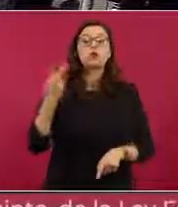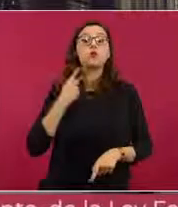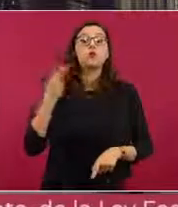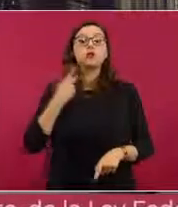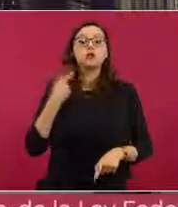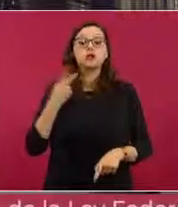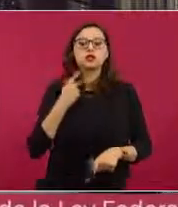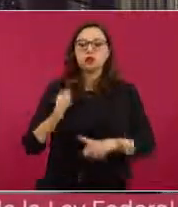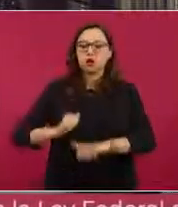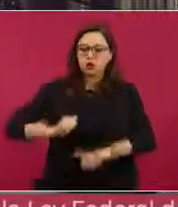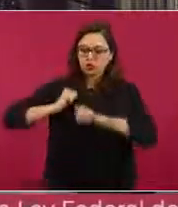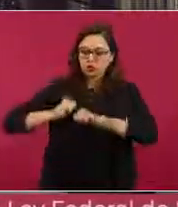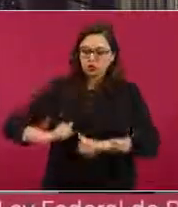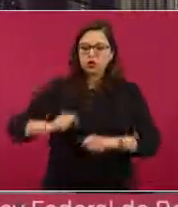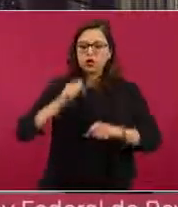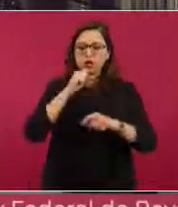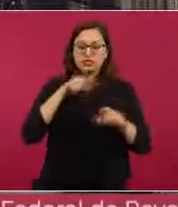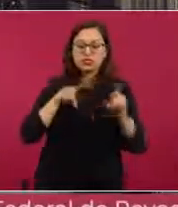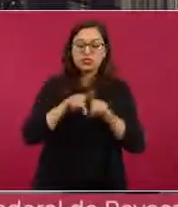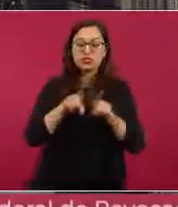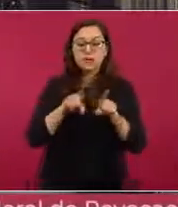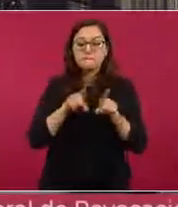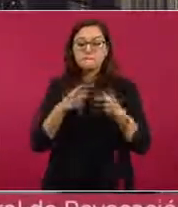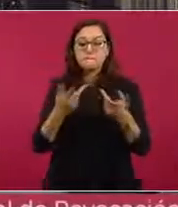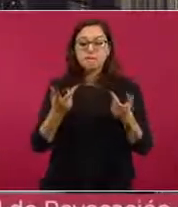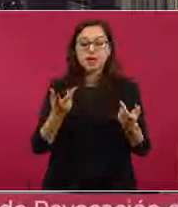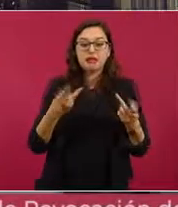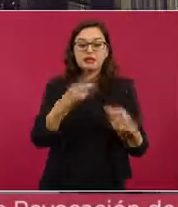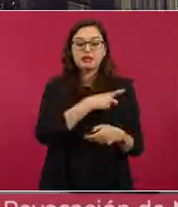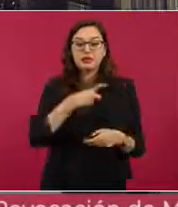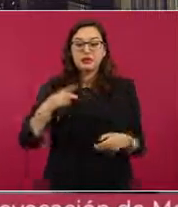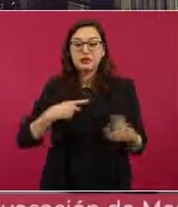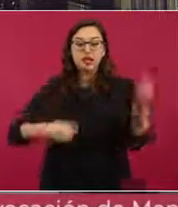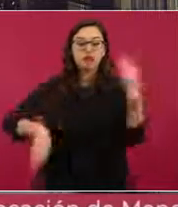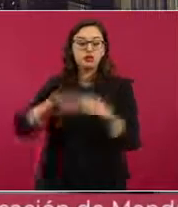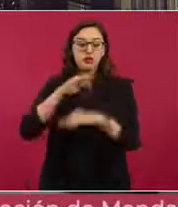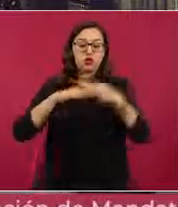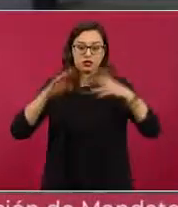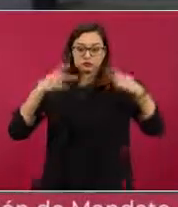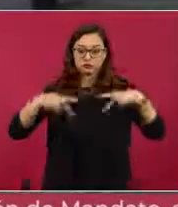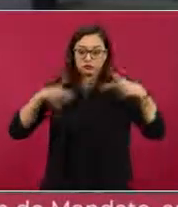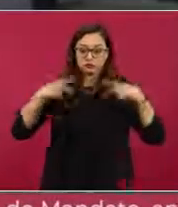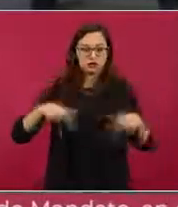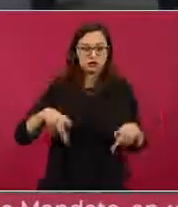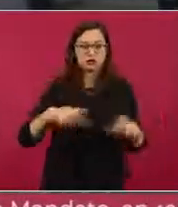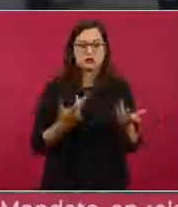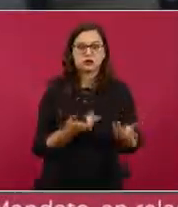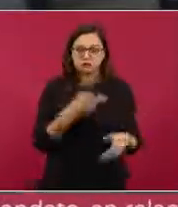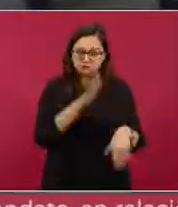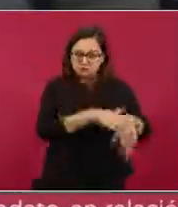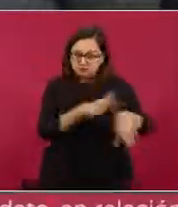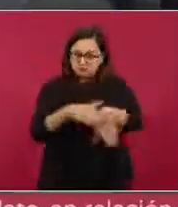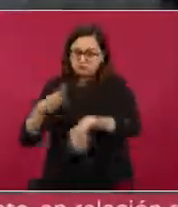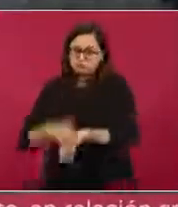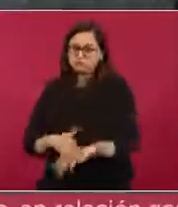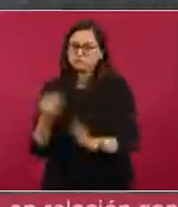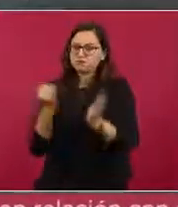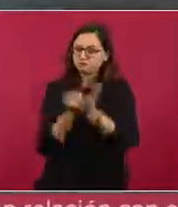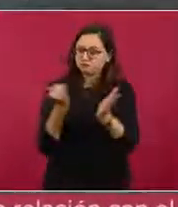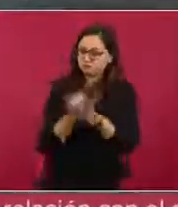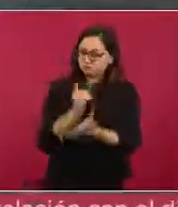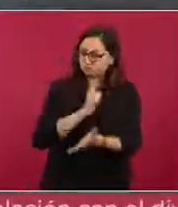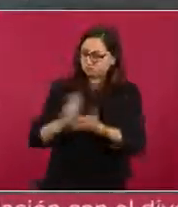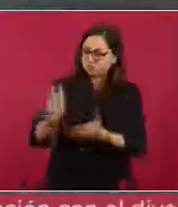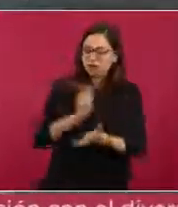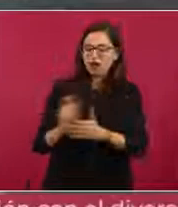también, como a la gente en general, que cumpla y que paguen y que traten de no evadir y que se